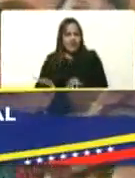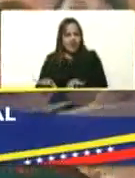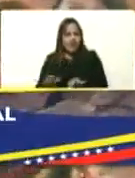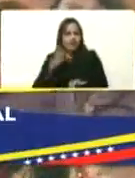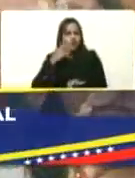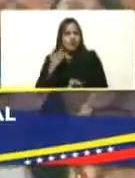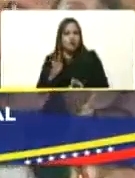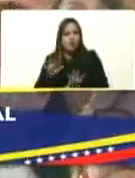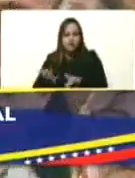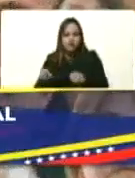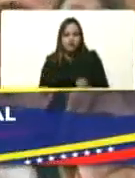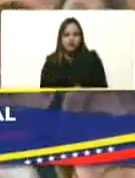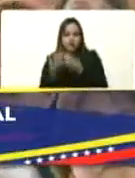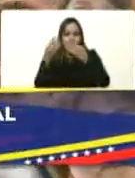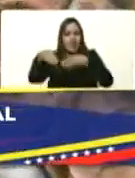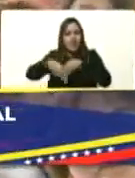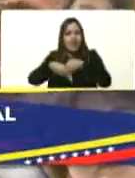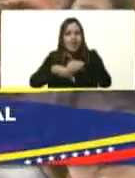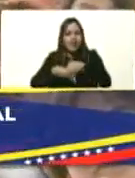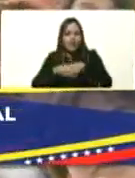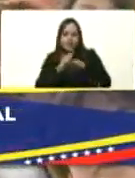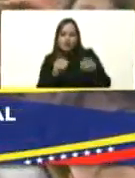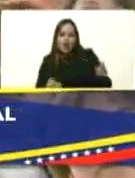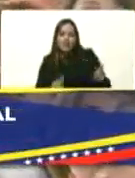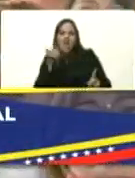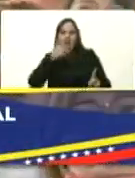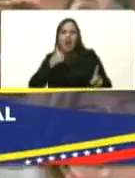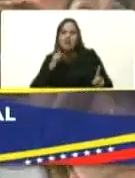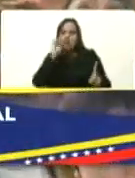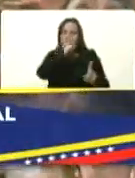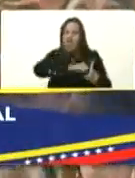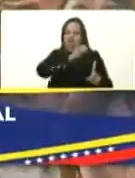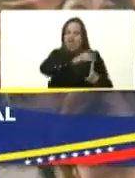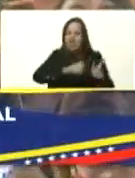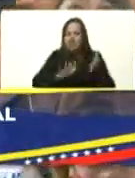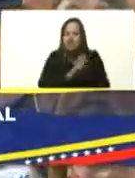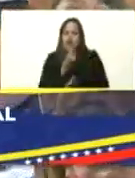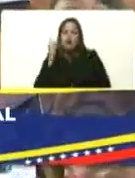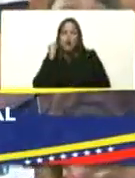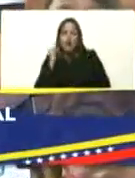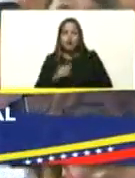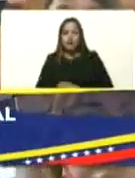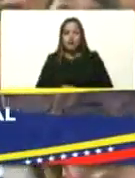que a través de las redes sutilmente se denigra de la condición de la mujer.